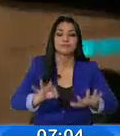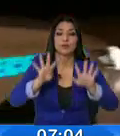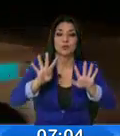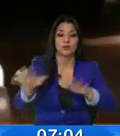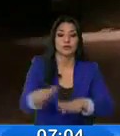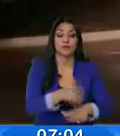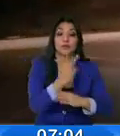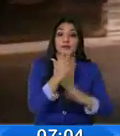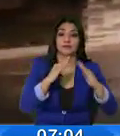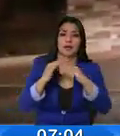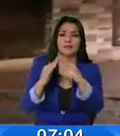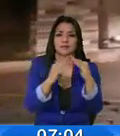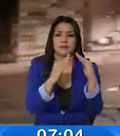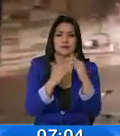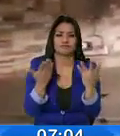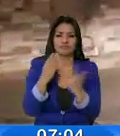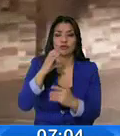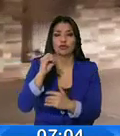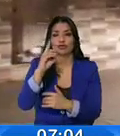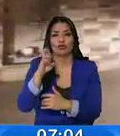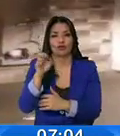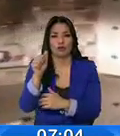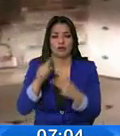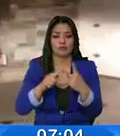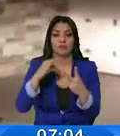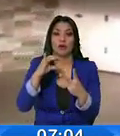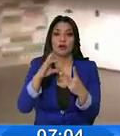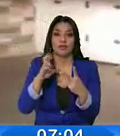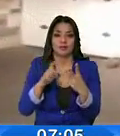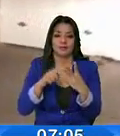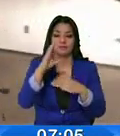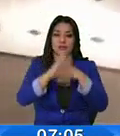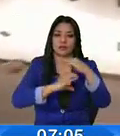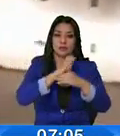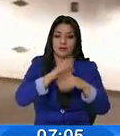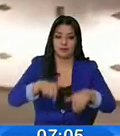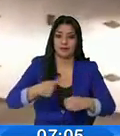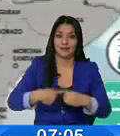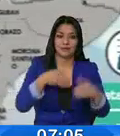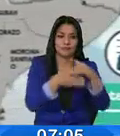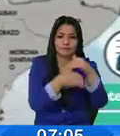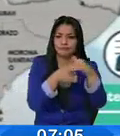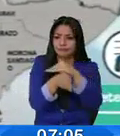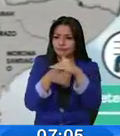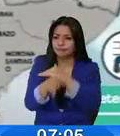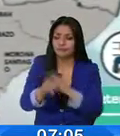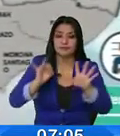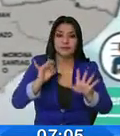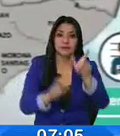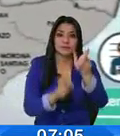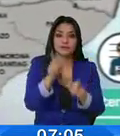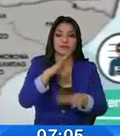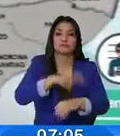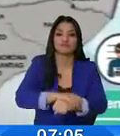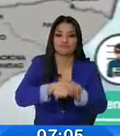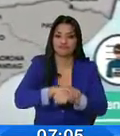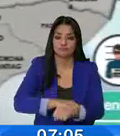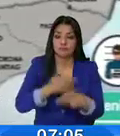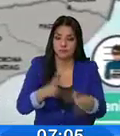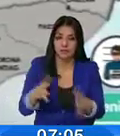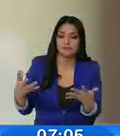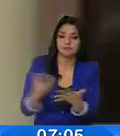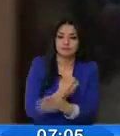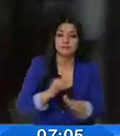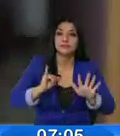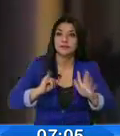3 inmuebles en el sector de Coto Collao, Colinas del Norte y El Condado, en Quito, dejó 7 personas detenidas y la incautación